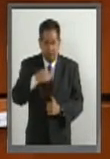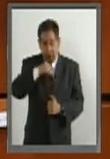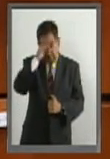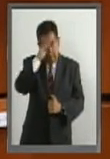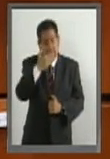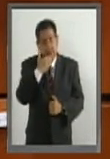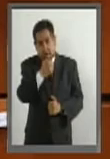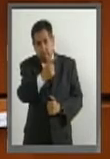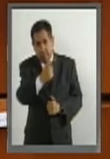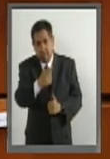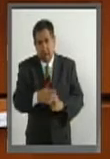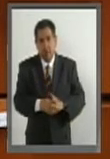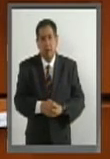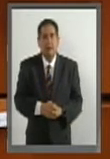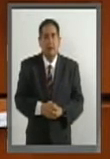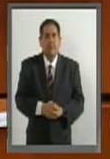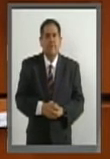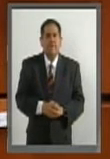bien.